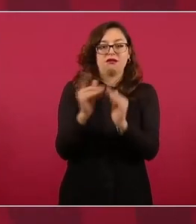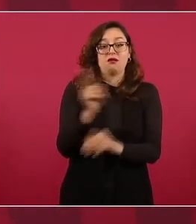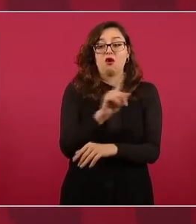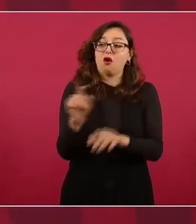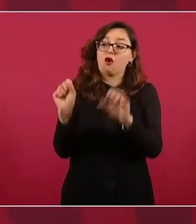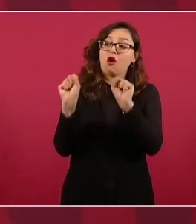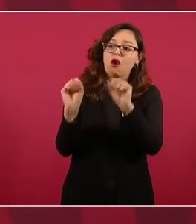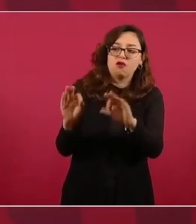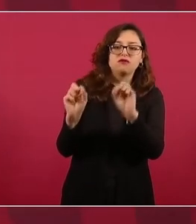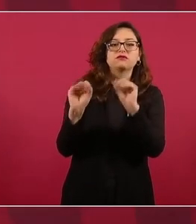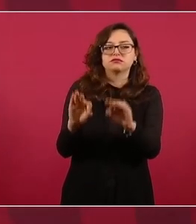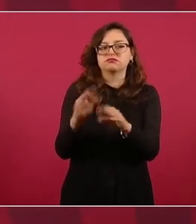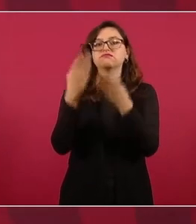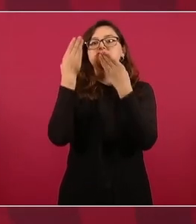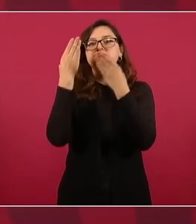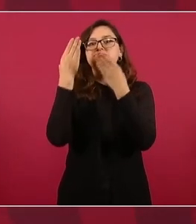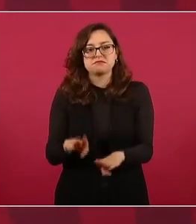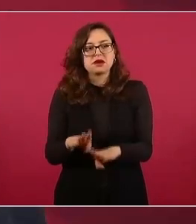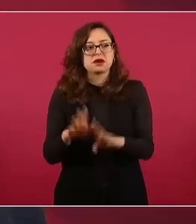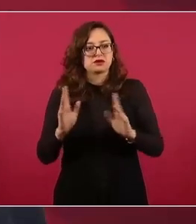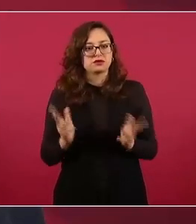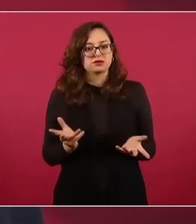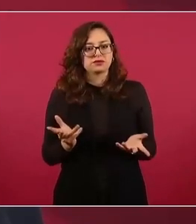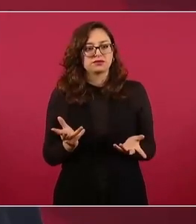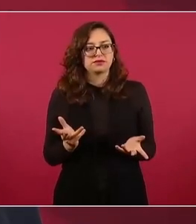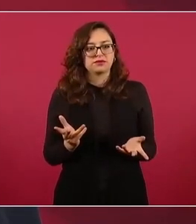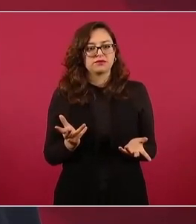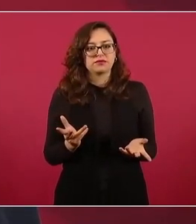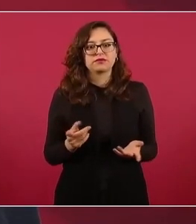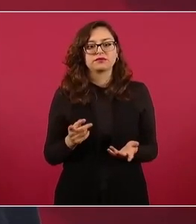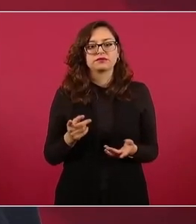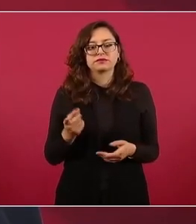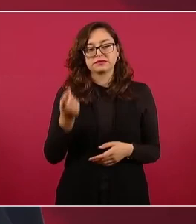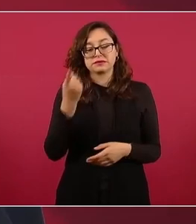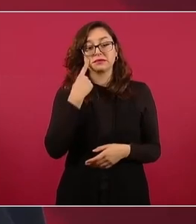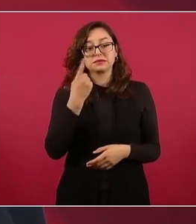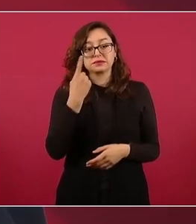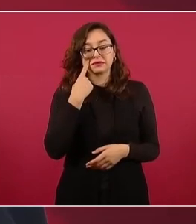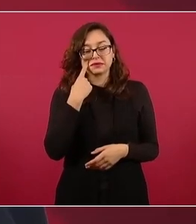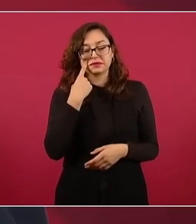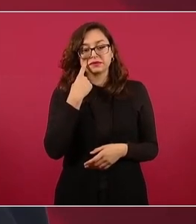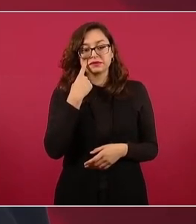sucursales. ¿Saben cuánto cuesta una sucursal